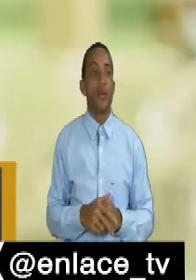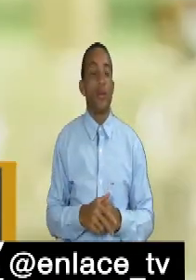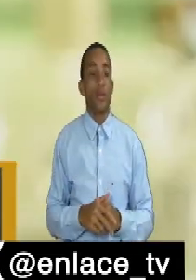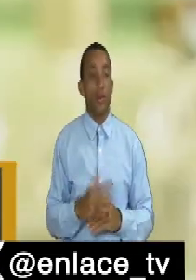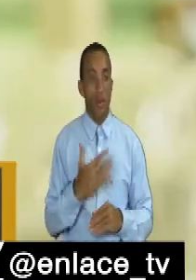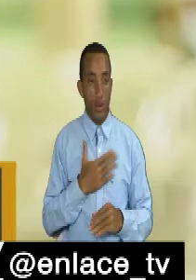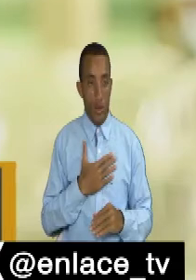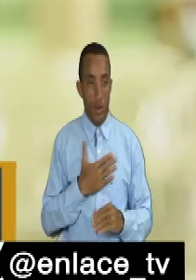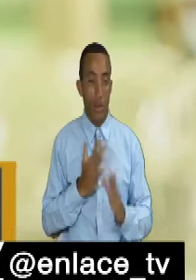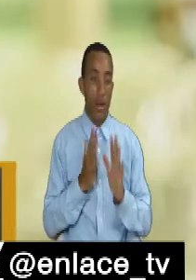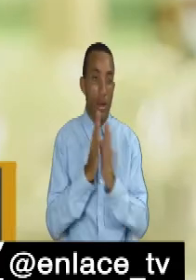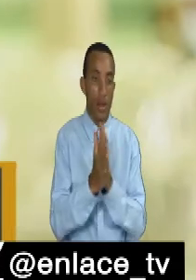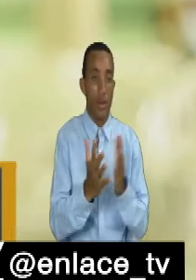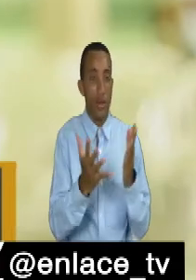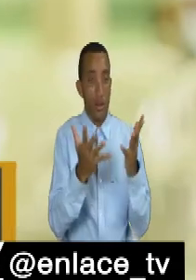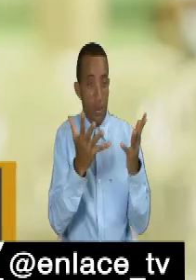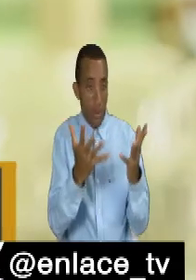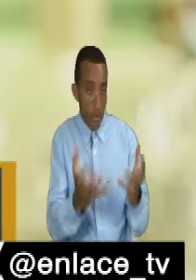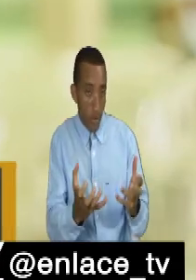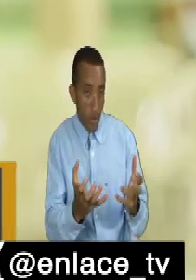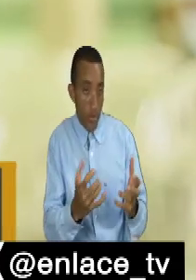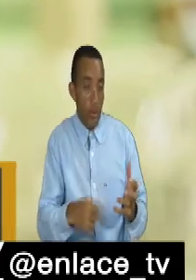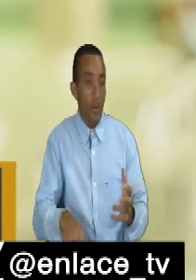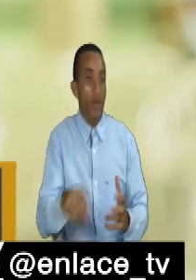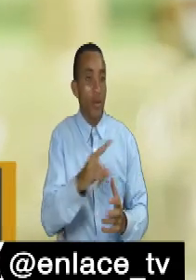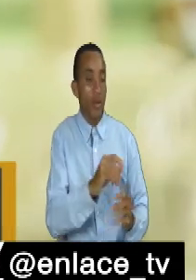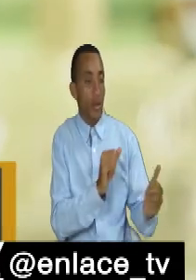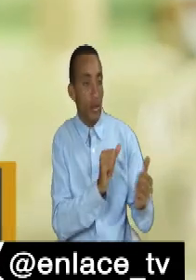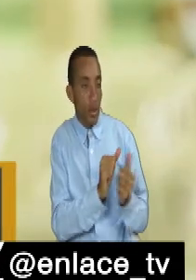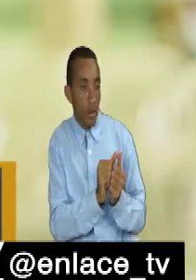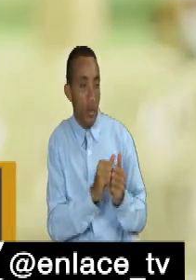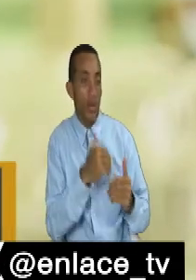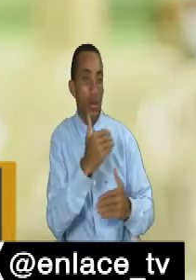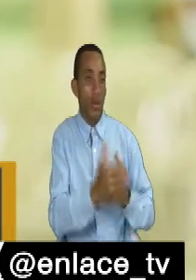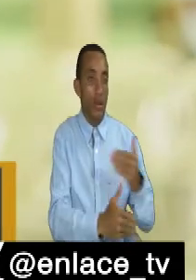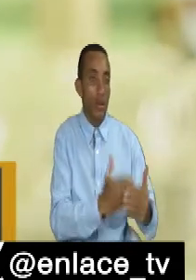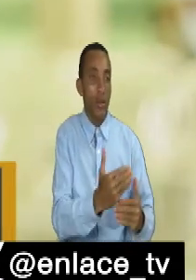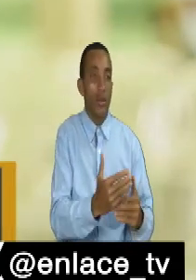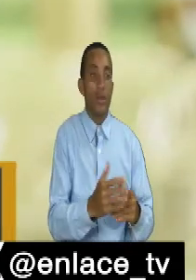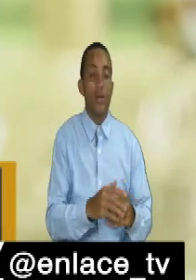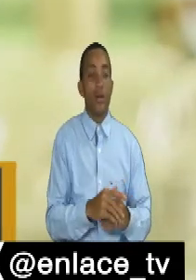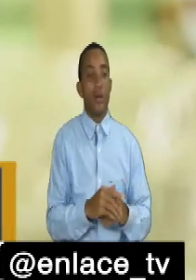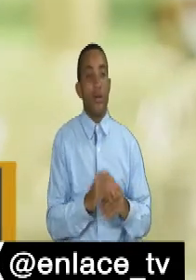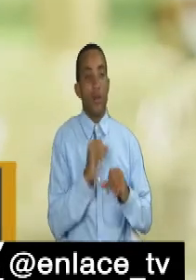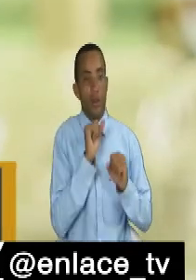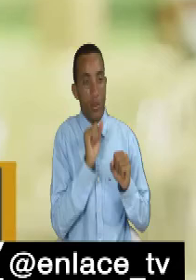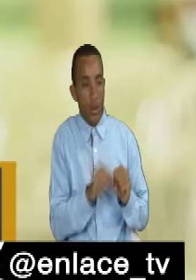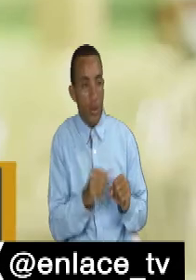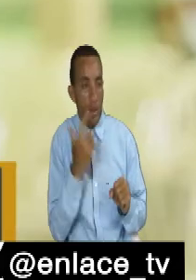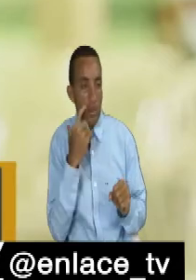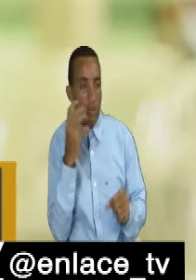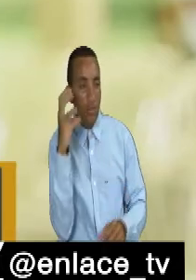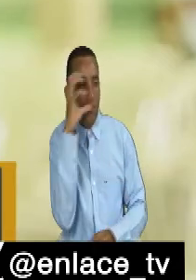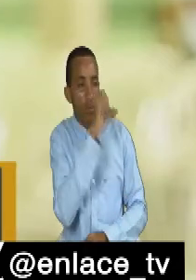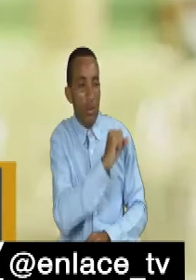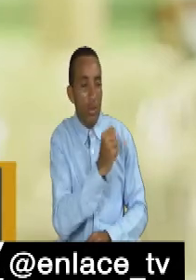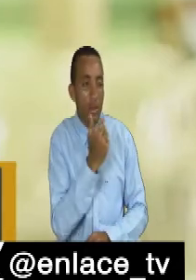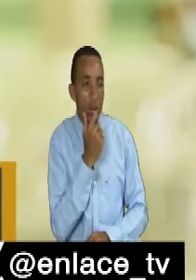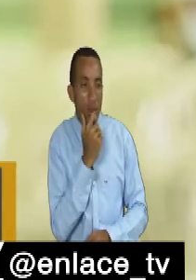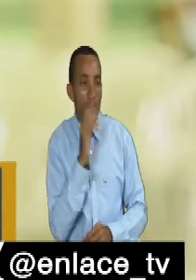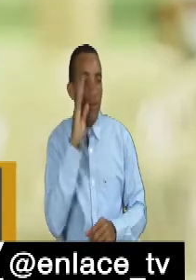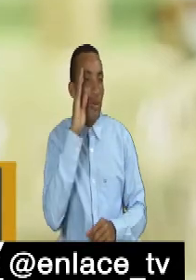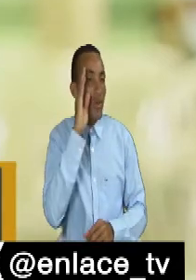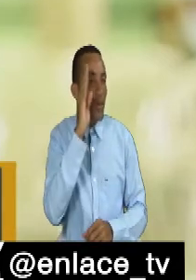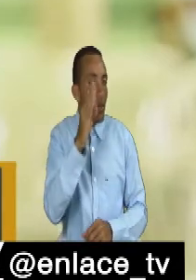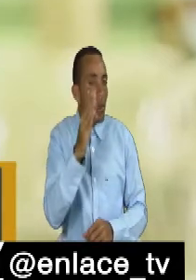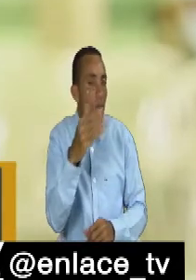hoy es nuestro deseo de acompañar la formulación de un proceso para el corregimiento que permita identificar una visión concertada de futuro,